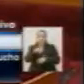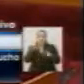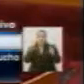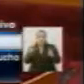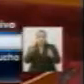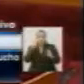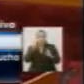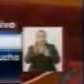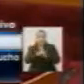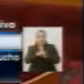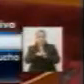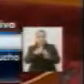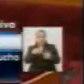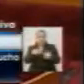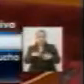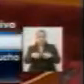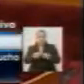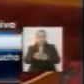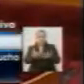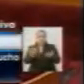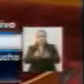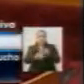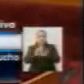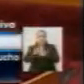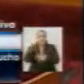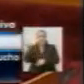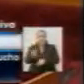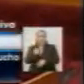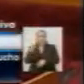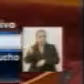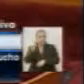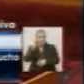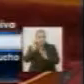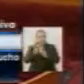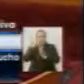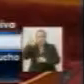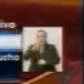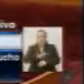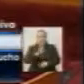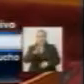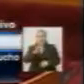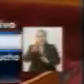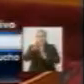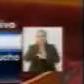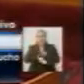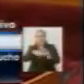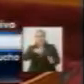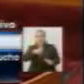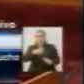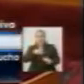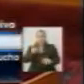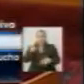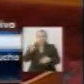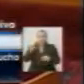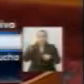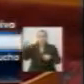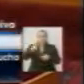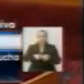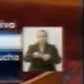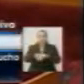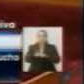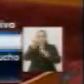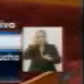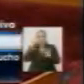particular he dispuesto que de inmediato ningún menor de edad participe bajo